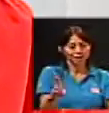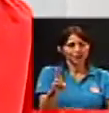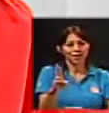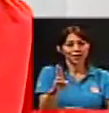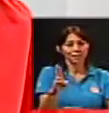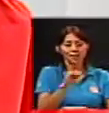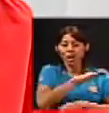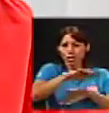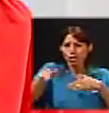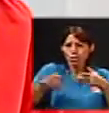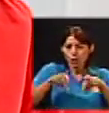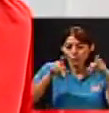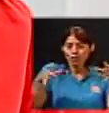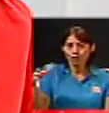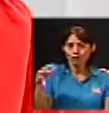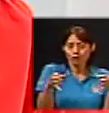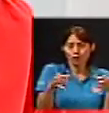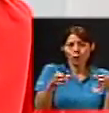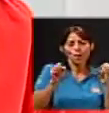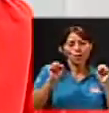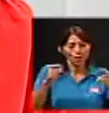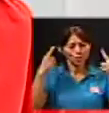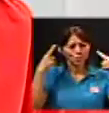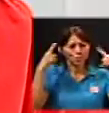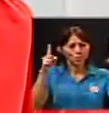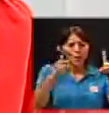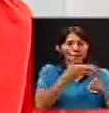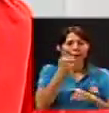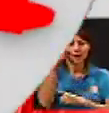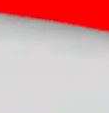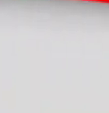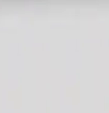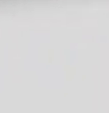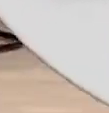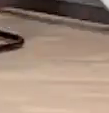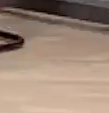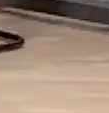en la que todos juntos hagamos posibles nuestros mejores sueños.